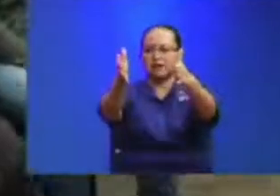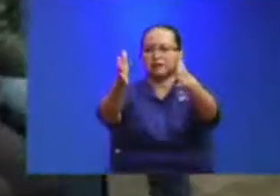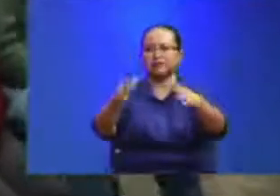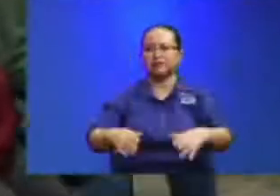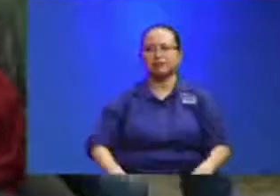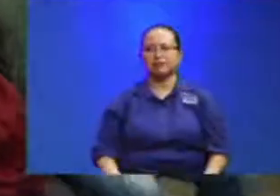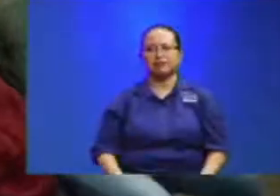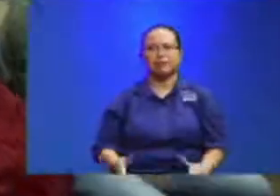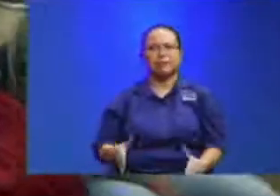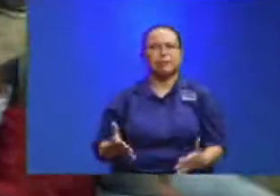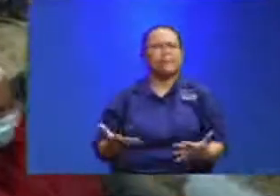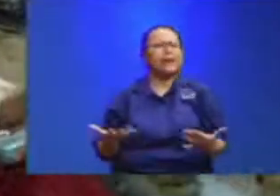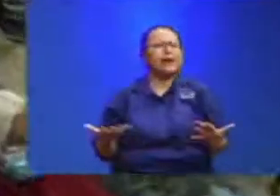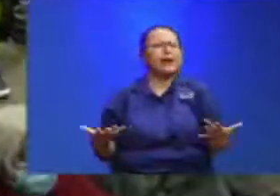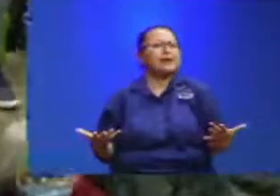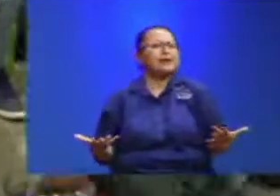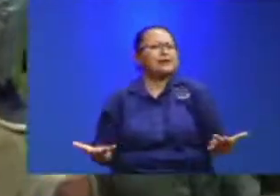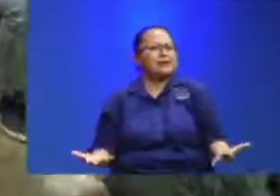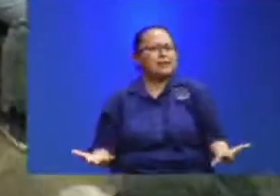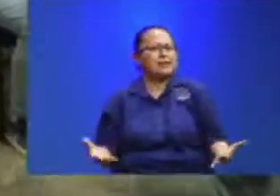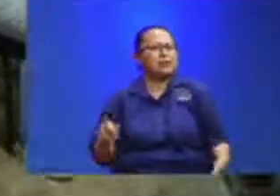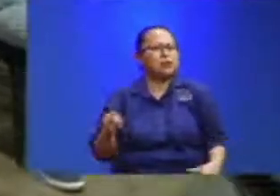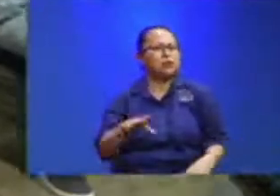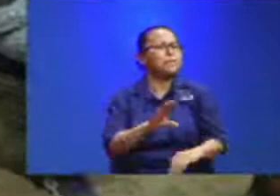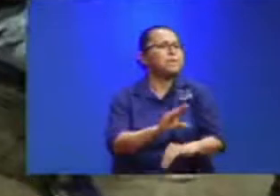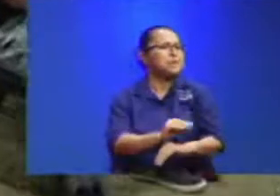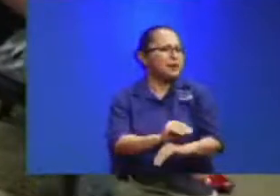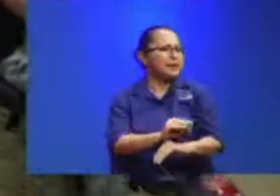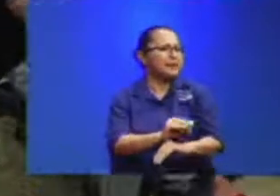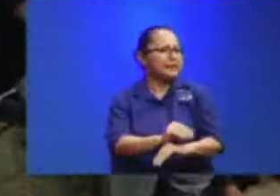pero para qué vas a permitir